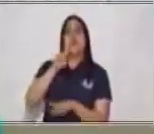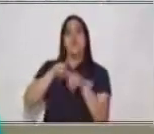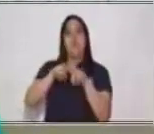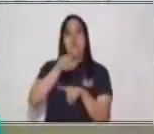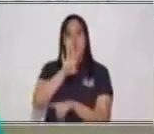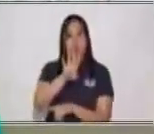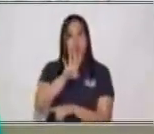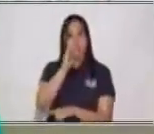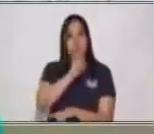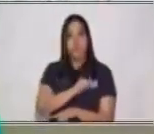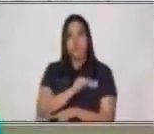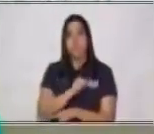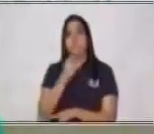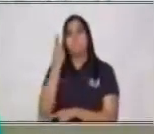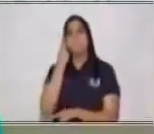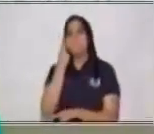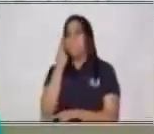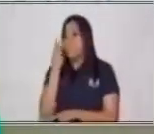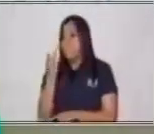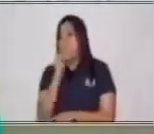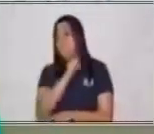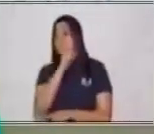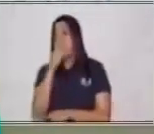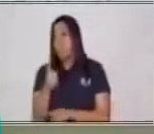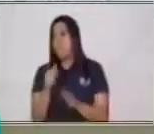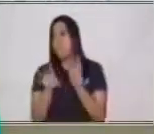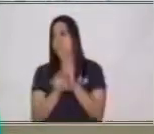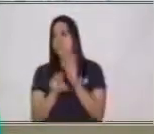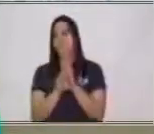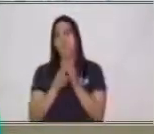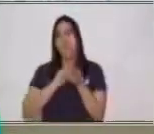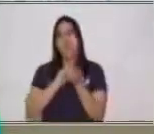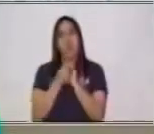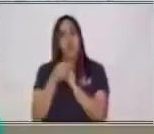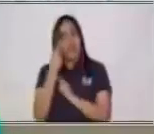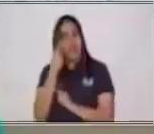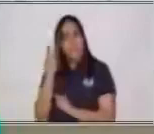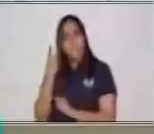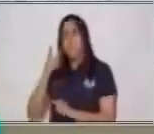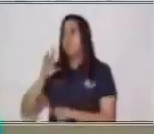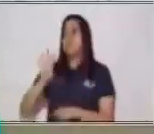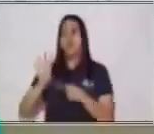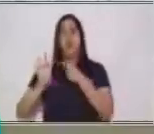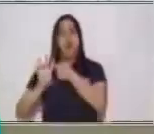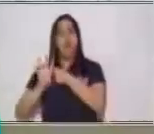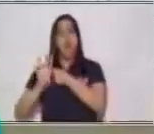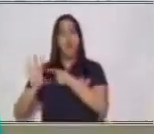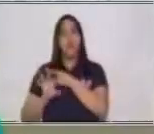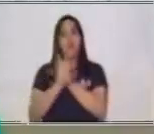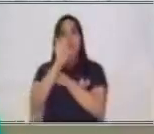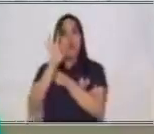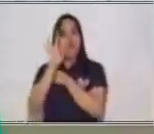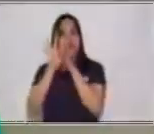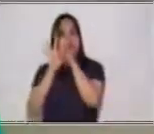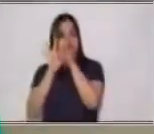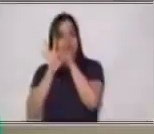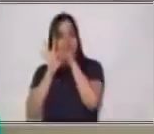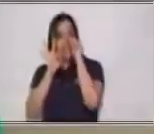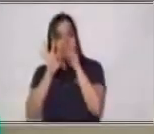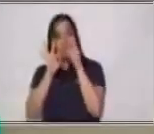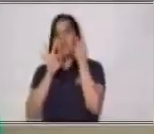Luego vemos que esta potencia cambia. Tenemos una potencia 3 y tenemos una base